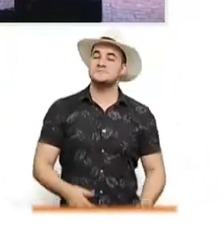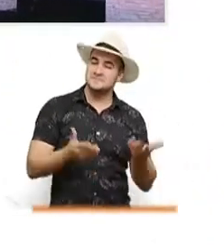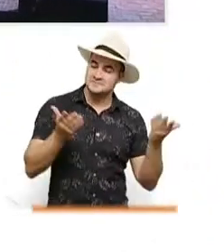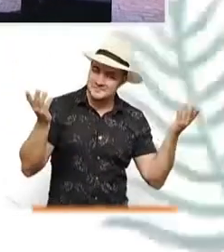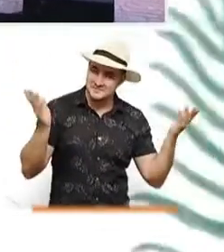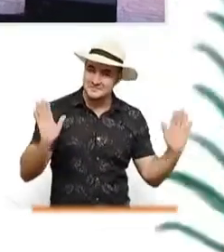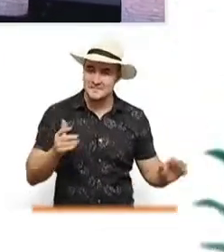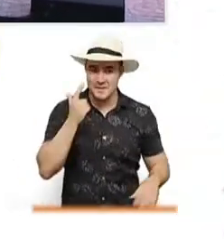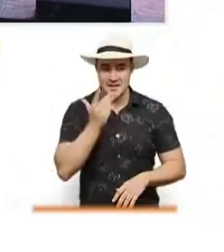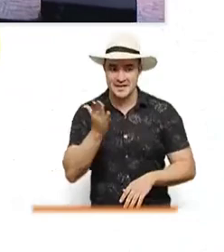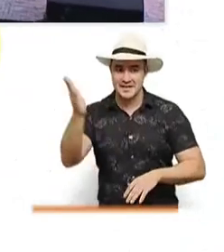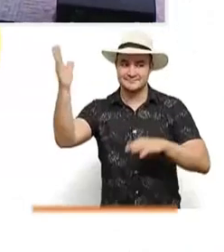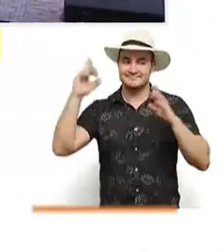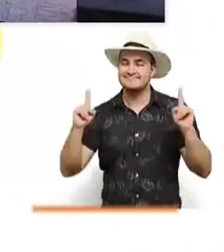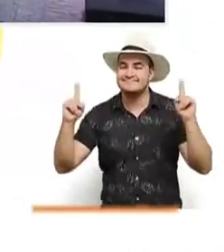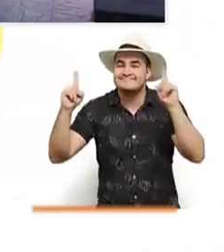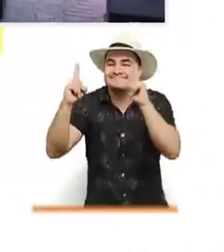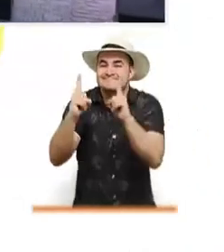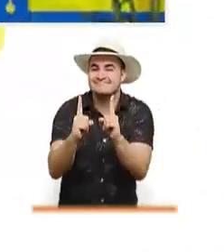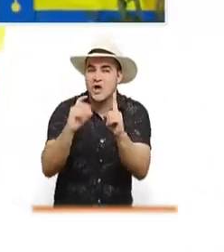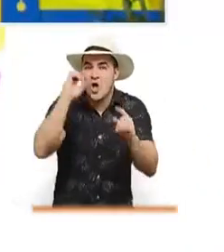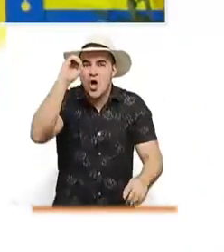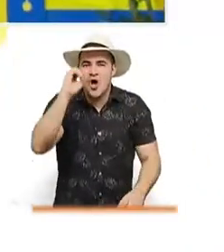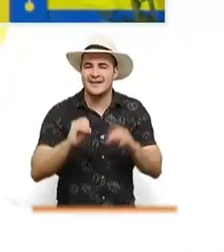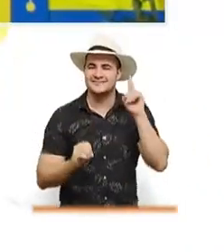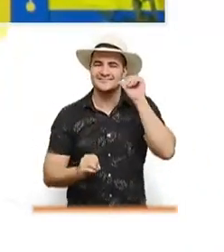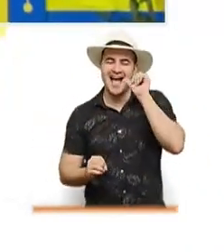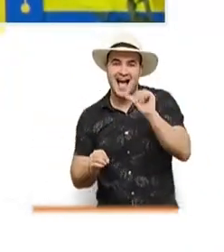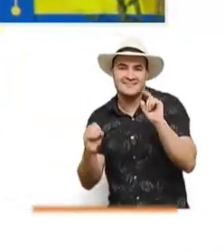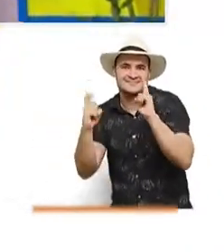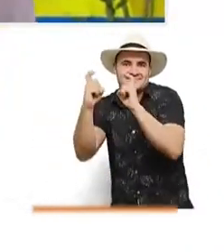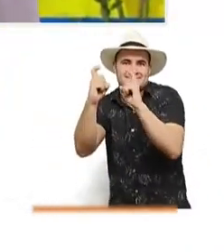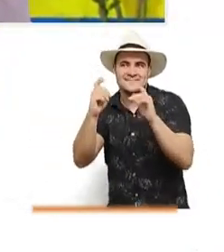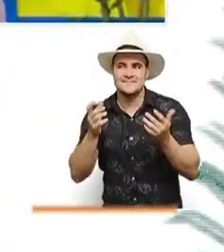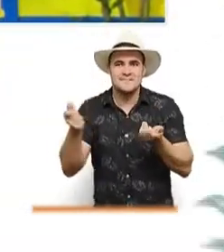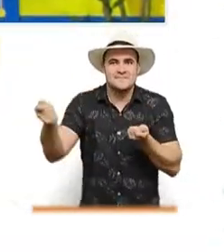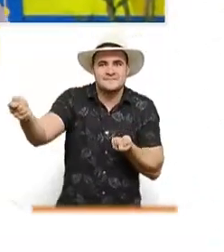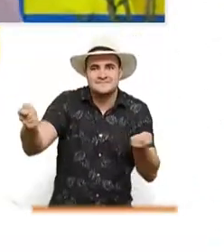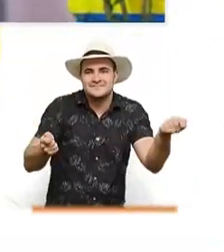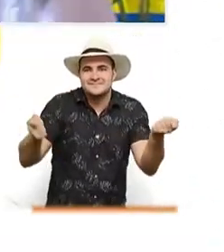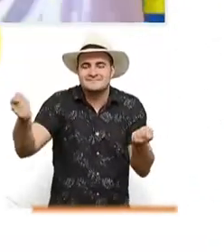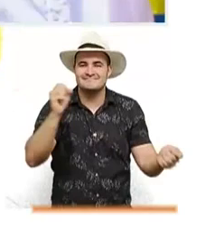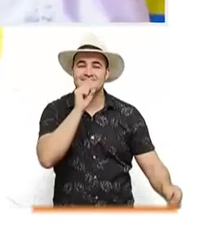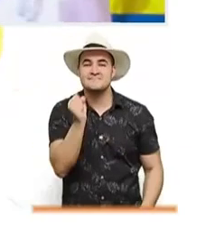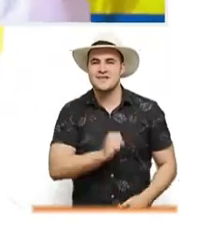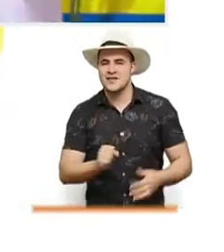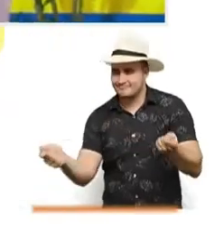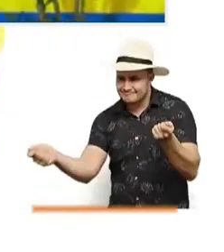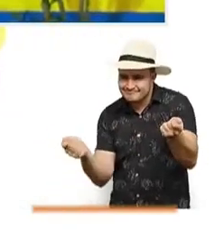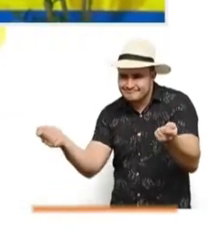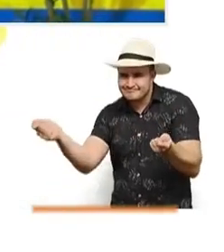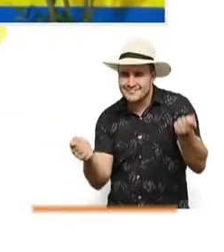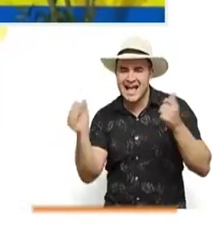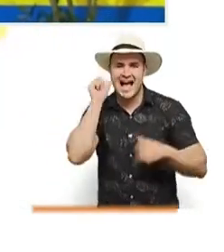Mírele la posición a la abuelita de artista y el viejito para el